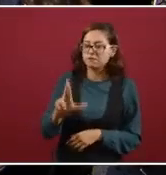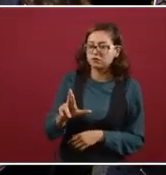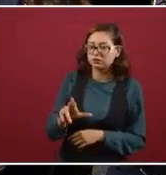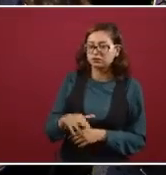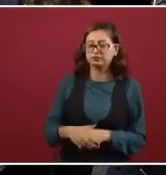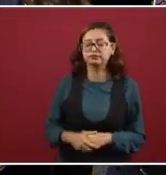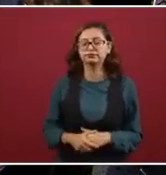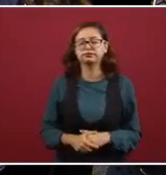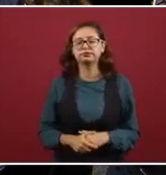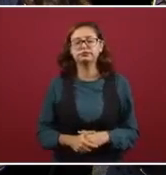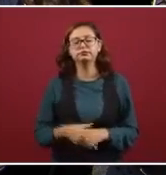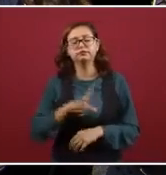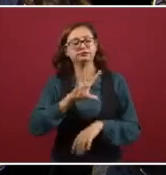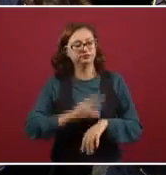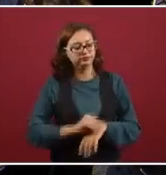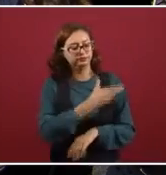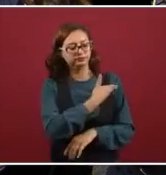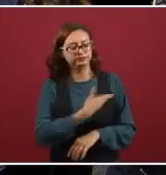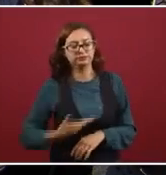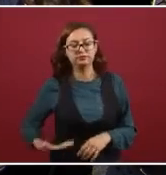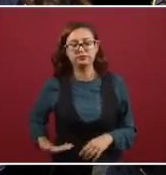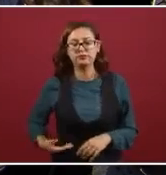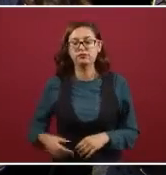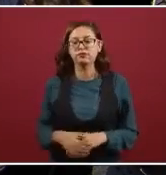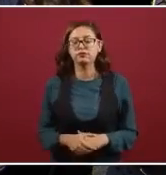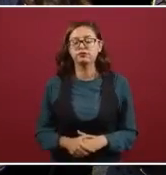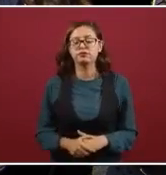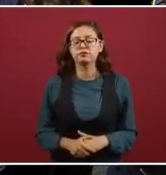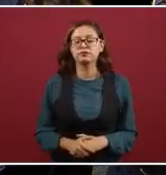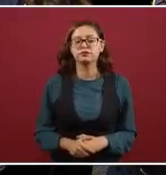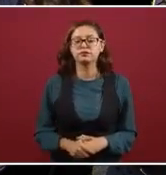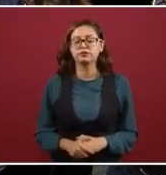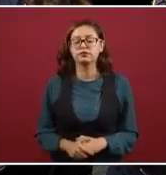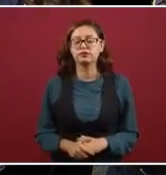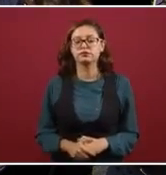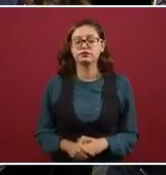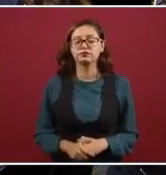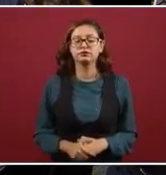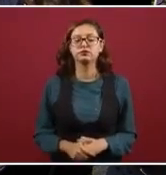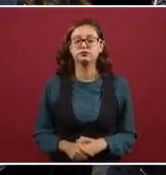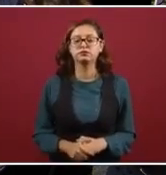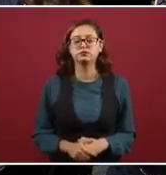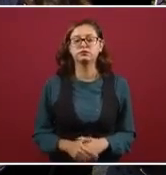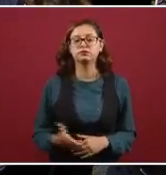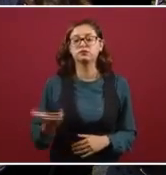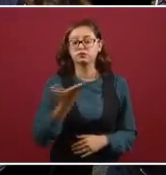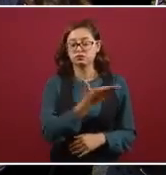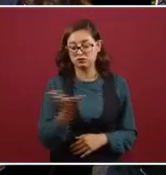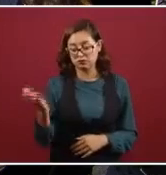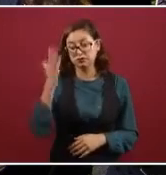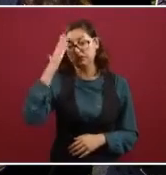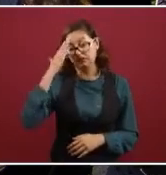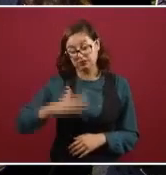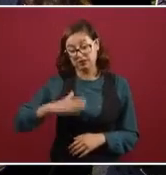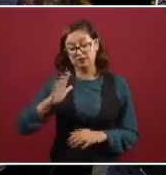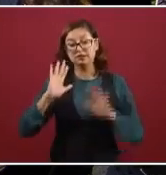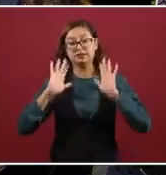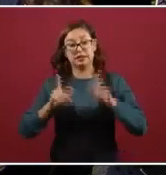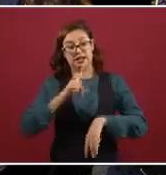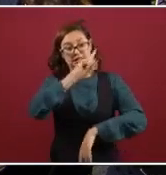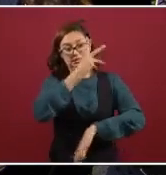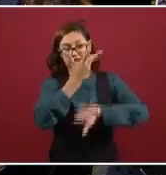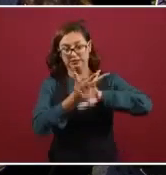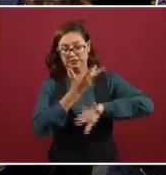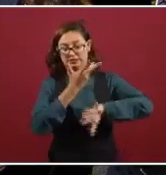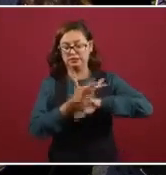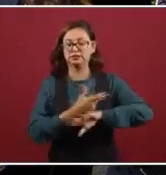Con su permiso, señor presidente. Bueno, como ustedes saben, le planteamos al secretario de Estado la preocupación